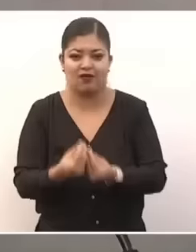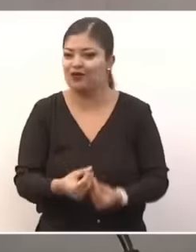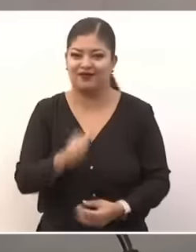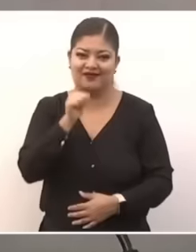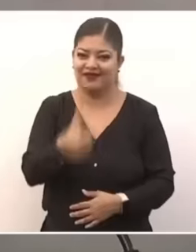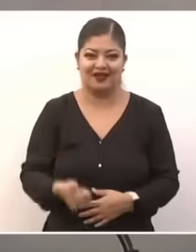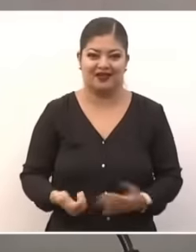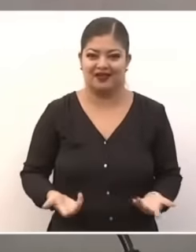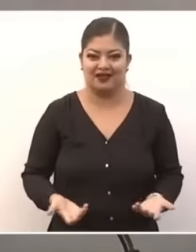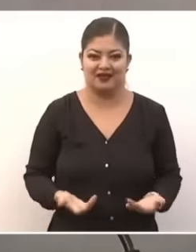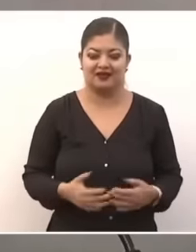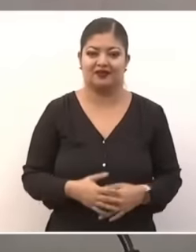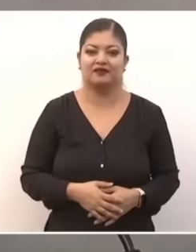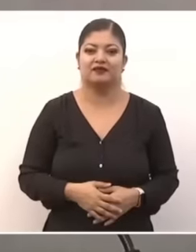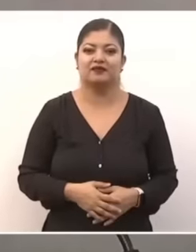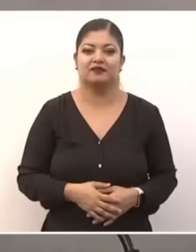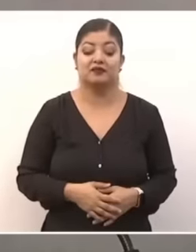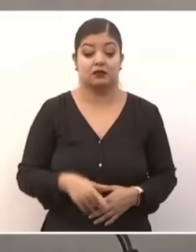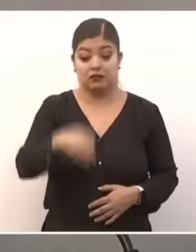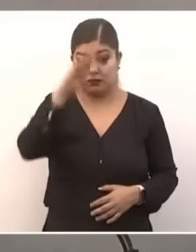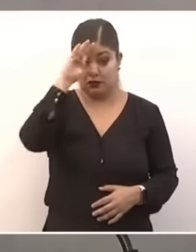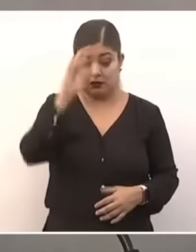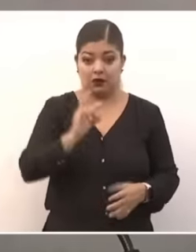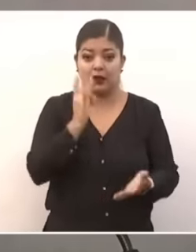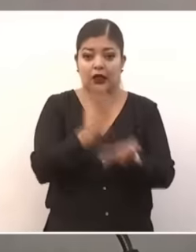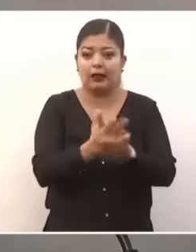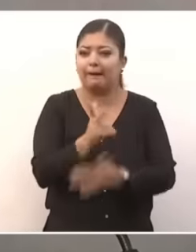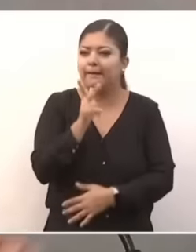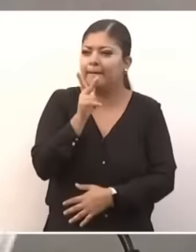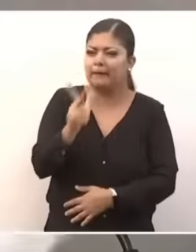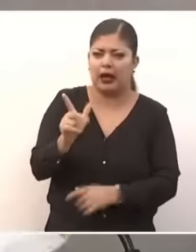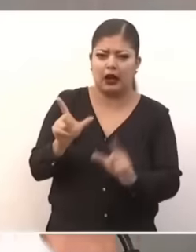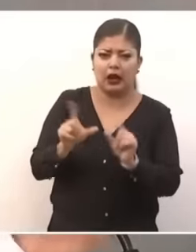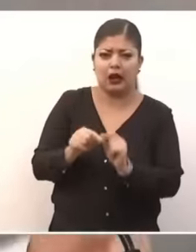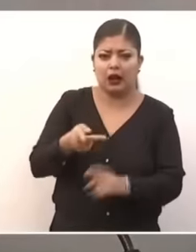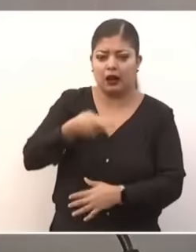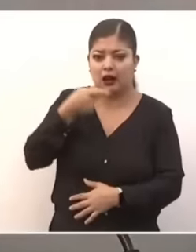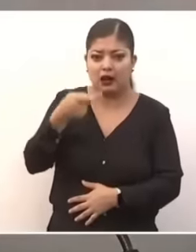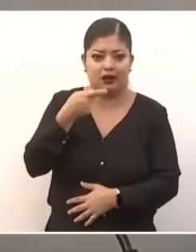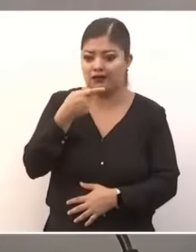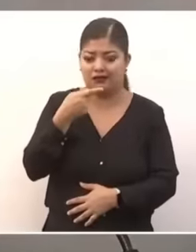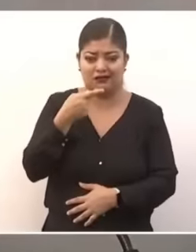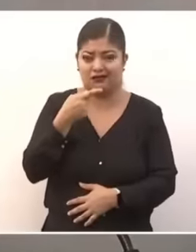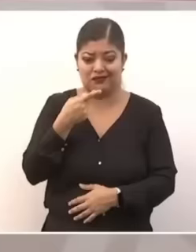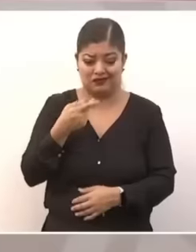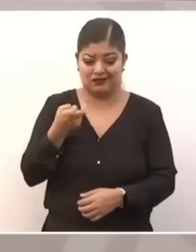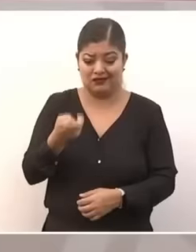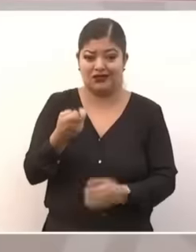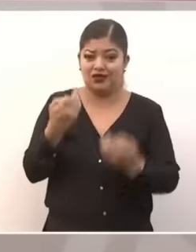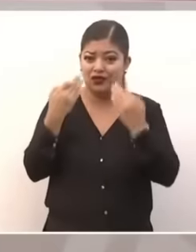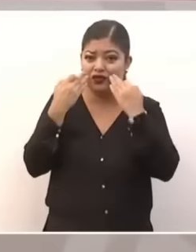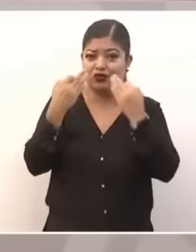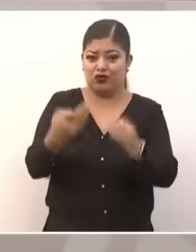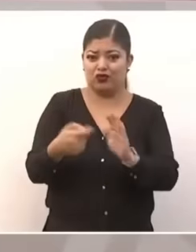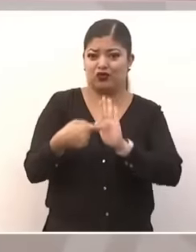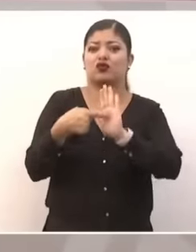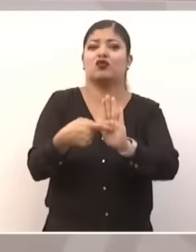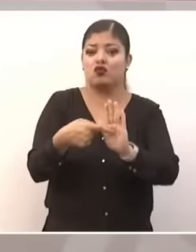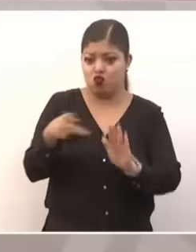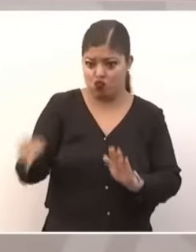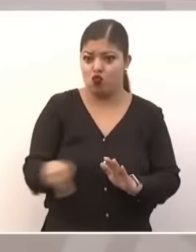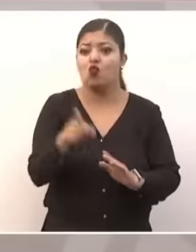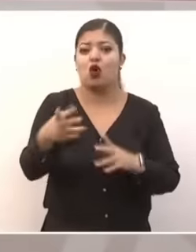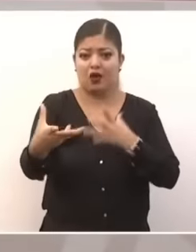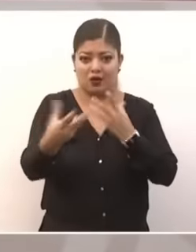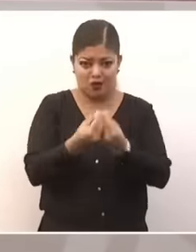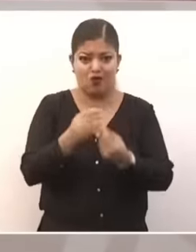Fíjense, no solo son palabras, aquí se muestra que con el pueblo todo y sin